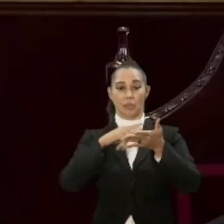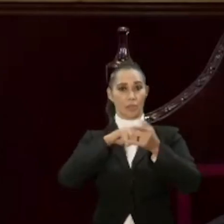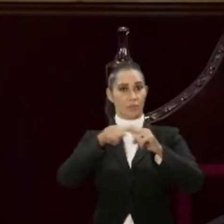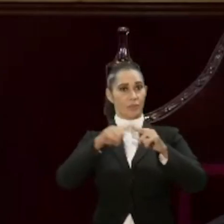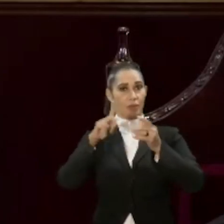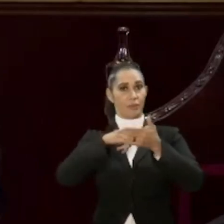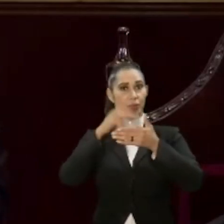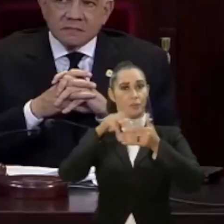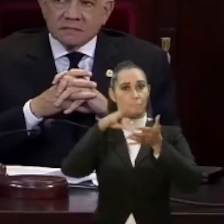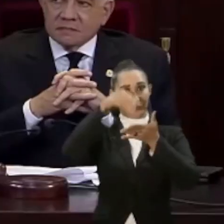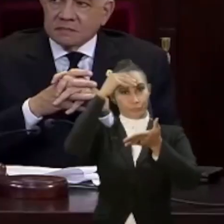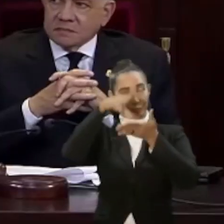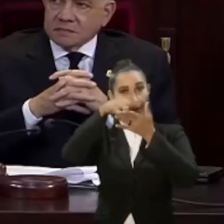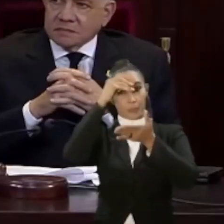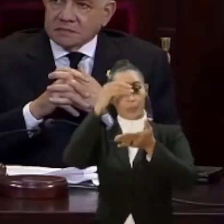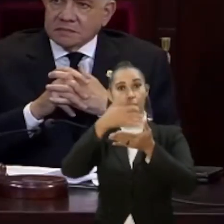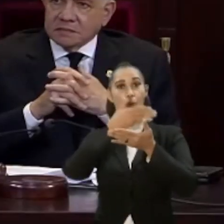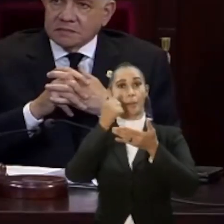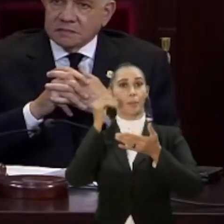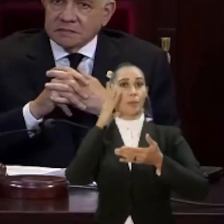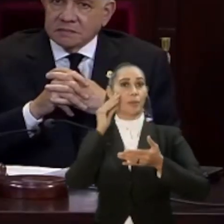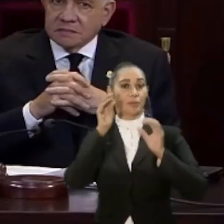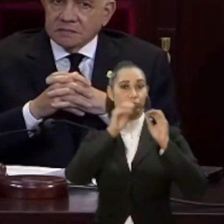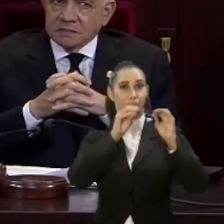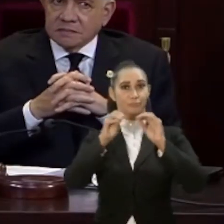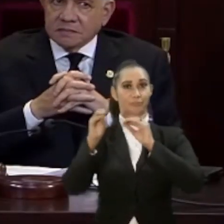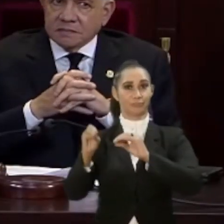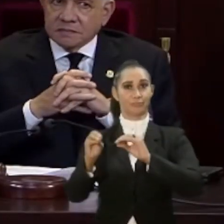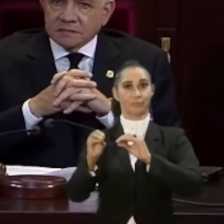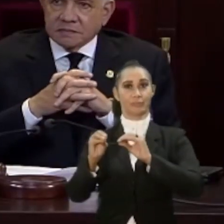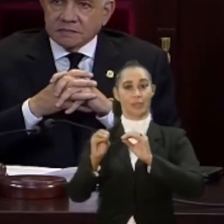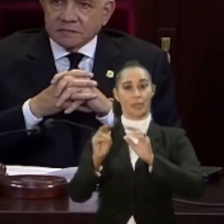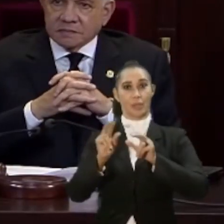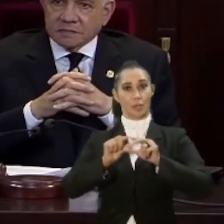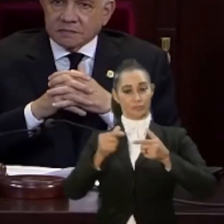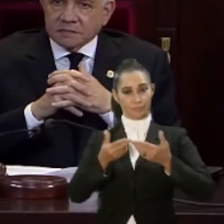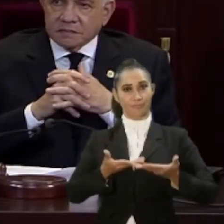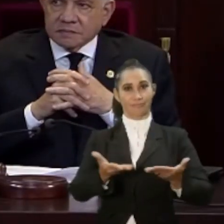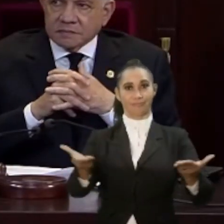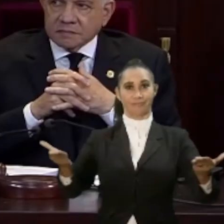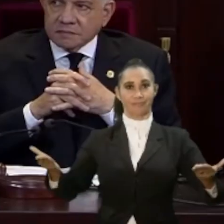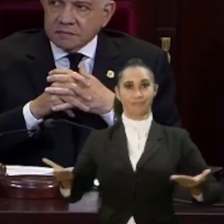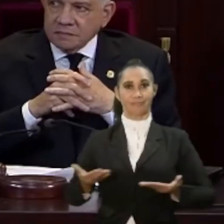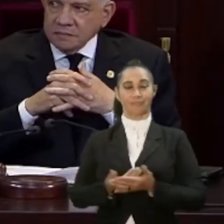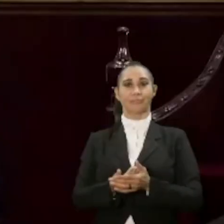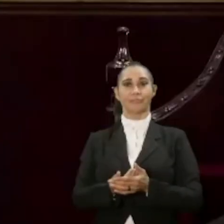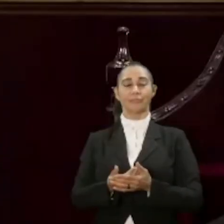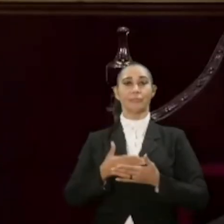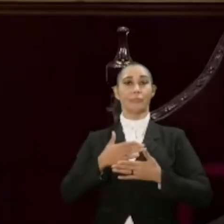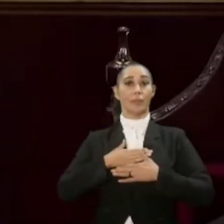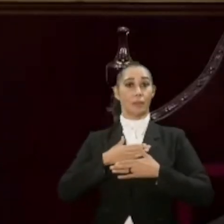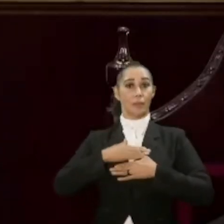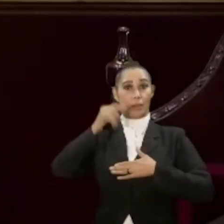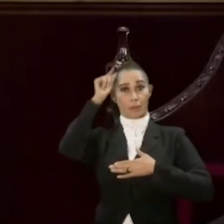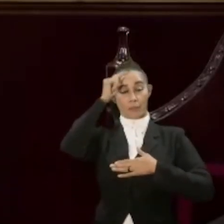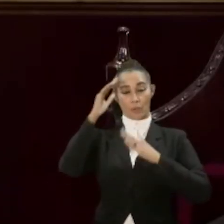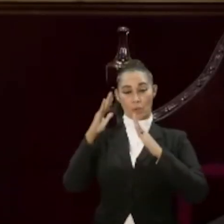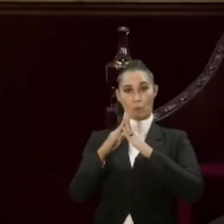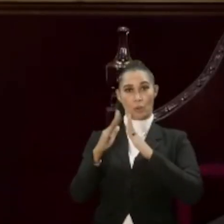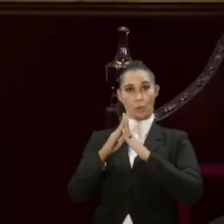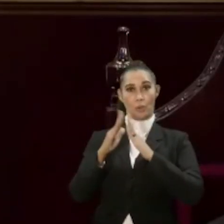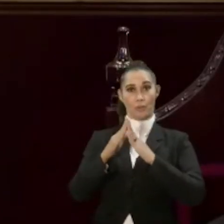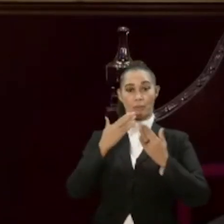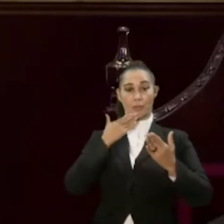el MINER para mejorar la calidad de la enseñanza. Asambleístas, para mi gobierno una vivienda